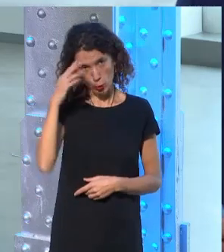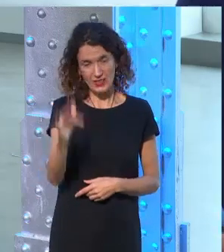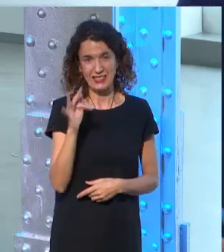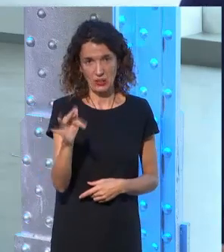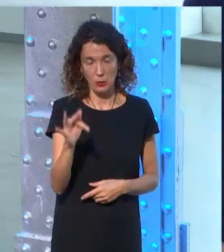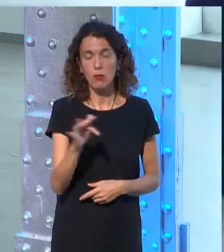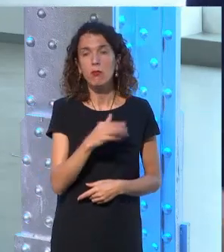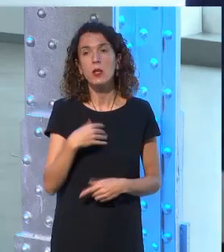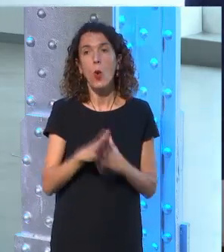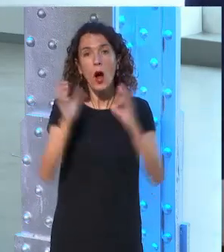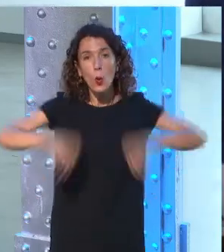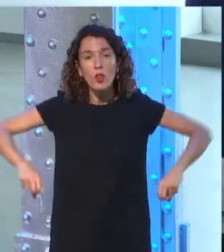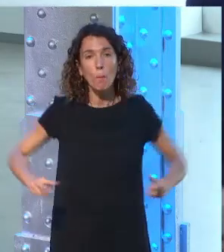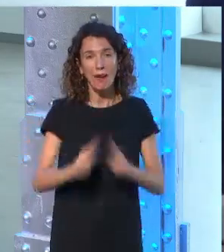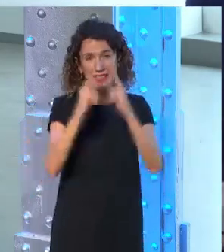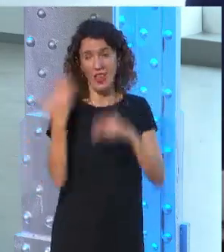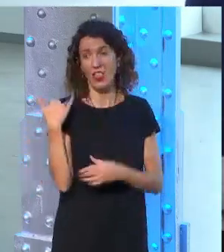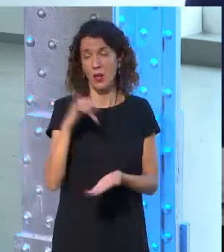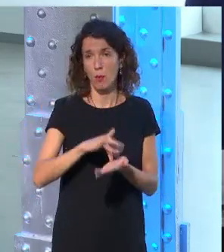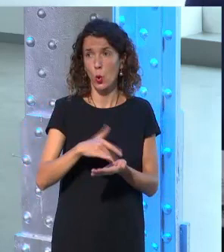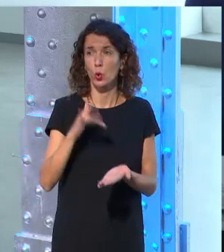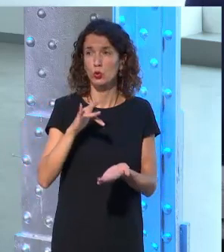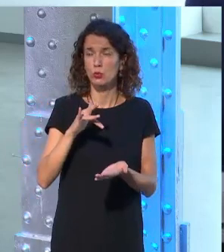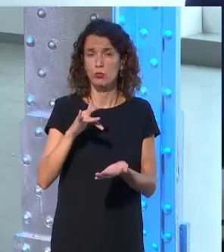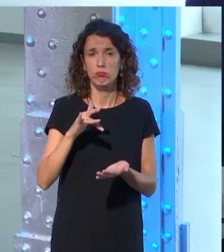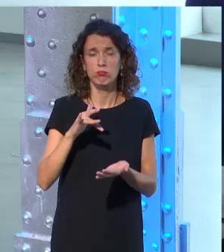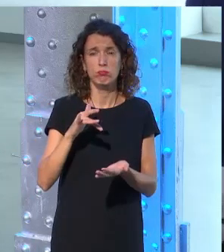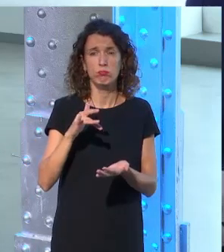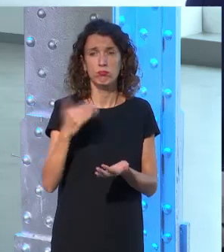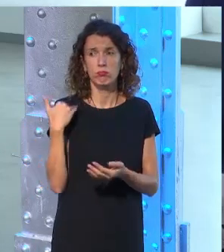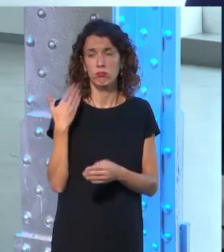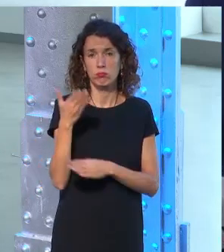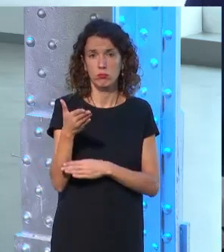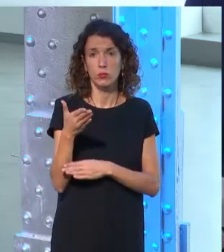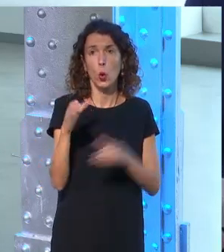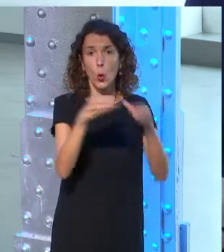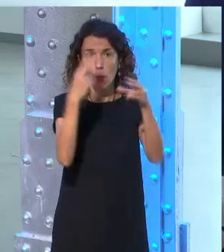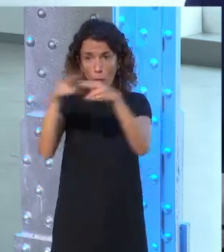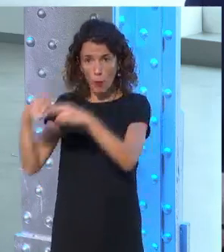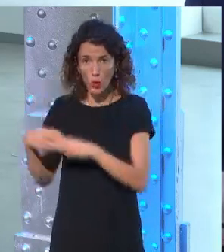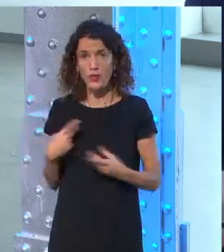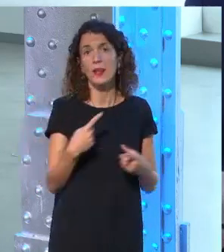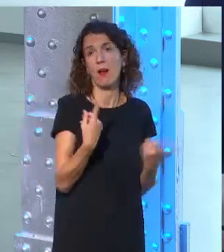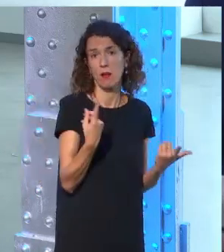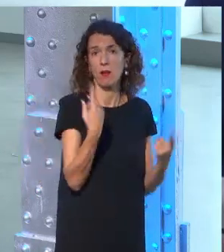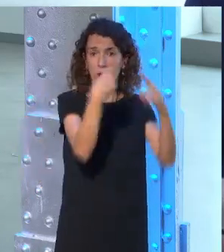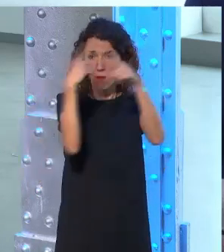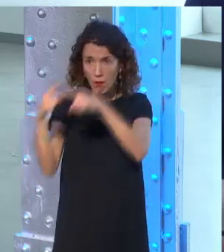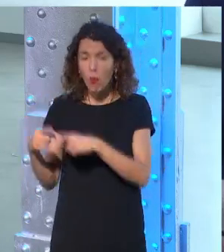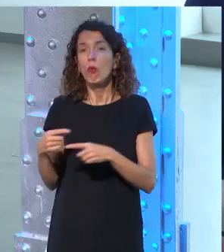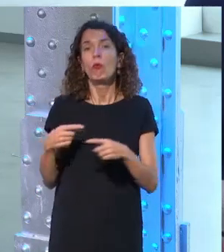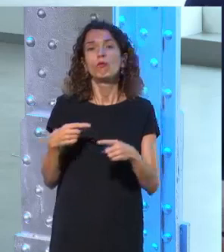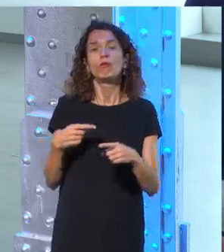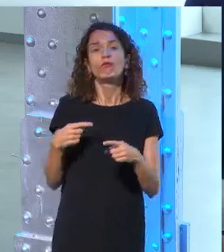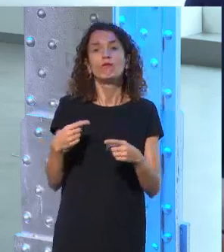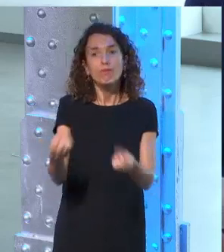Y creo que el Acuerdo de París, o sea, hace poco estuvimos nosotros, los partidos políticos, con Cristina Figueres, y